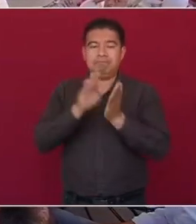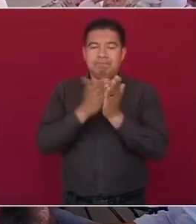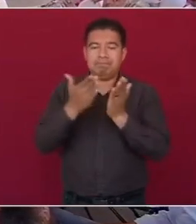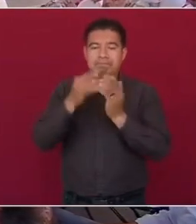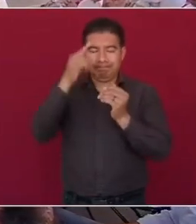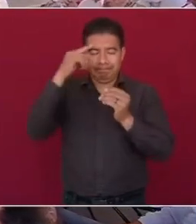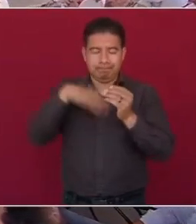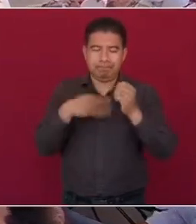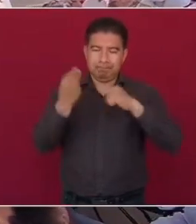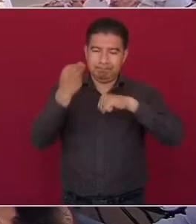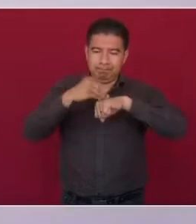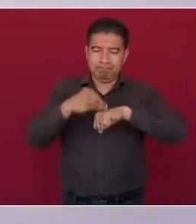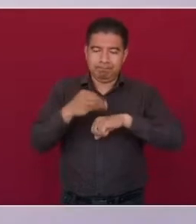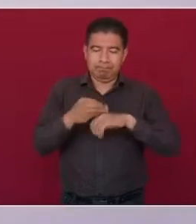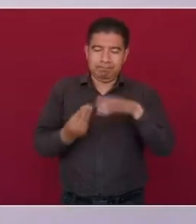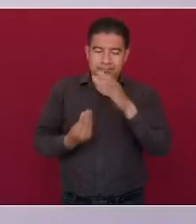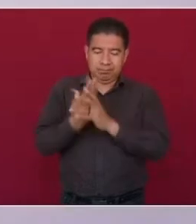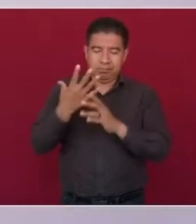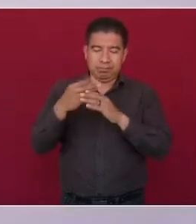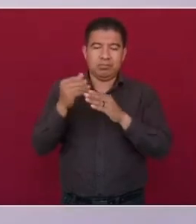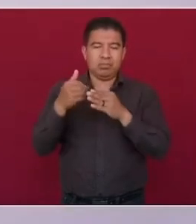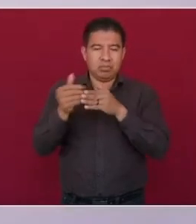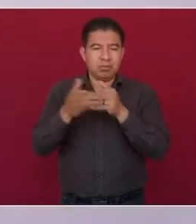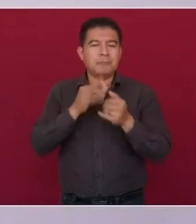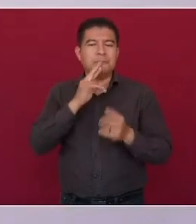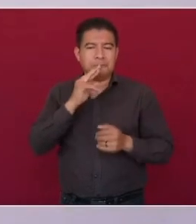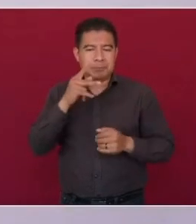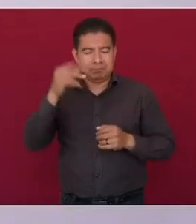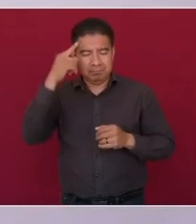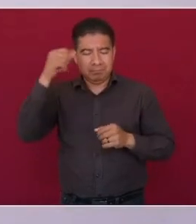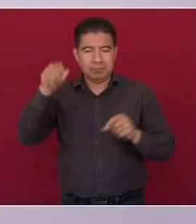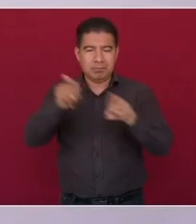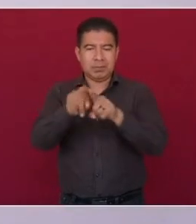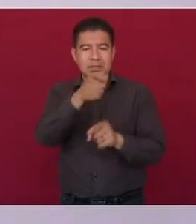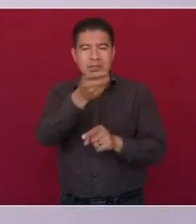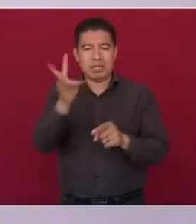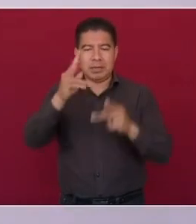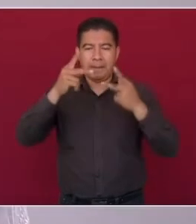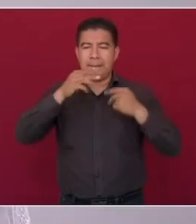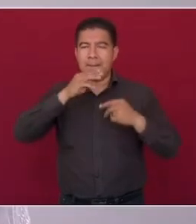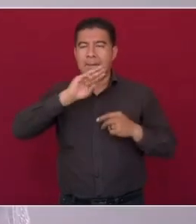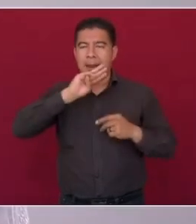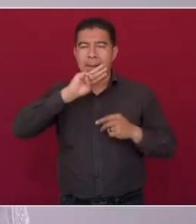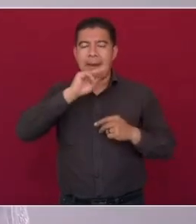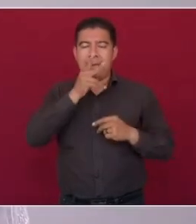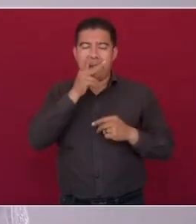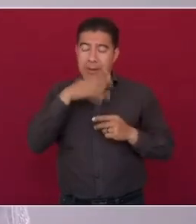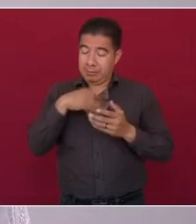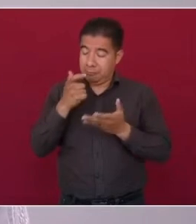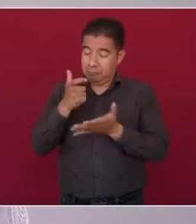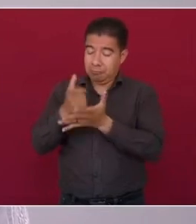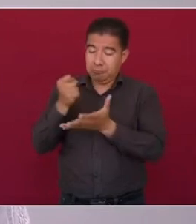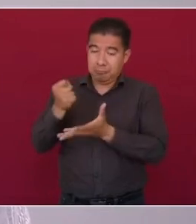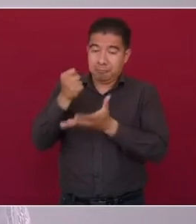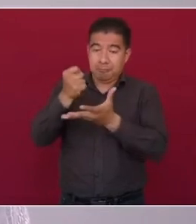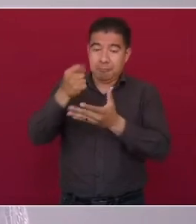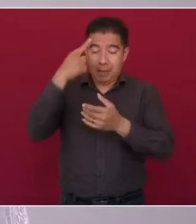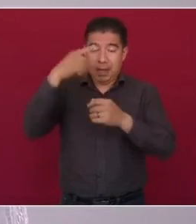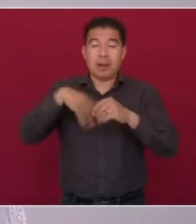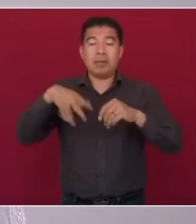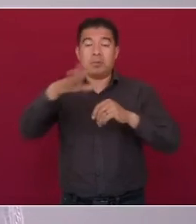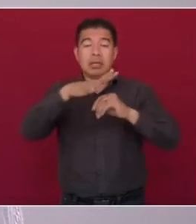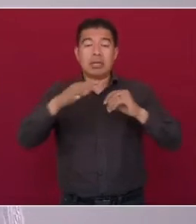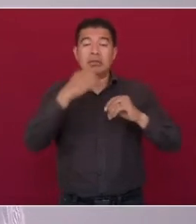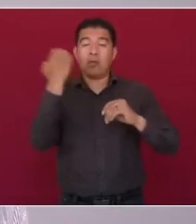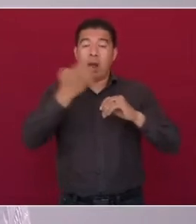se han entregado hasta ahora a las sociedades de madres y padres de familia presupuestos para el